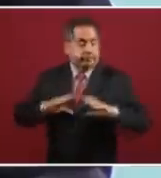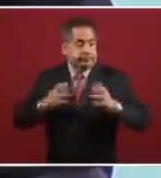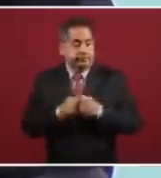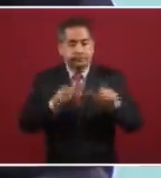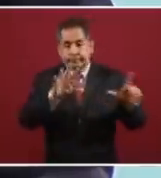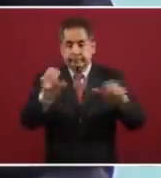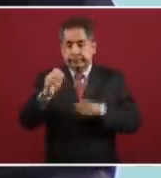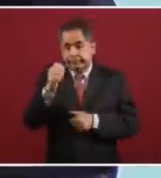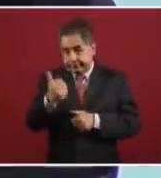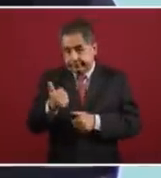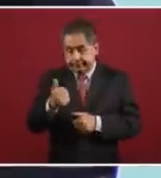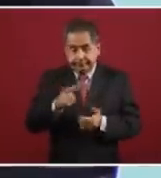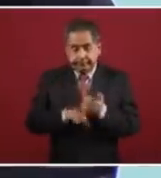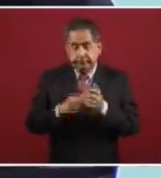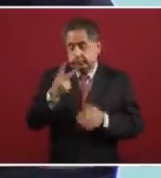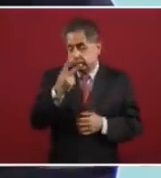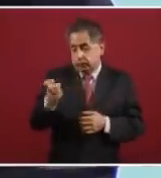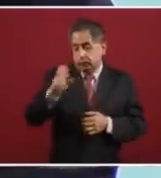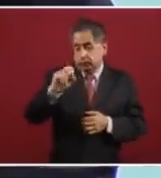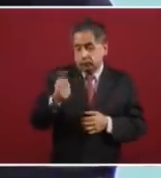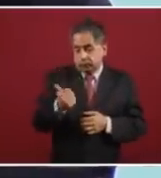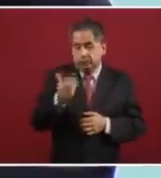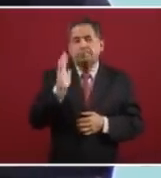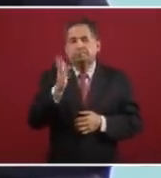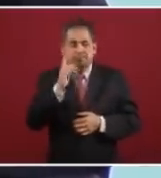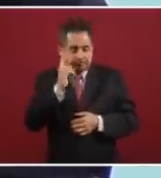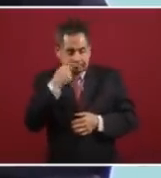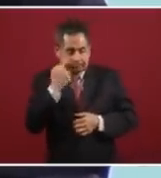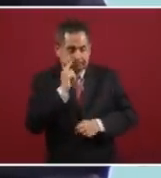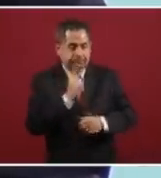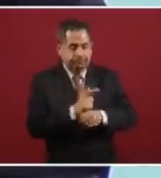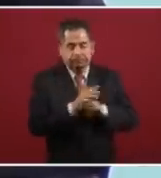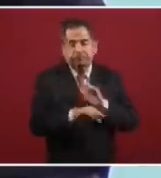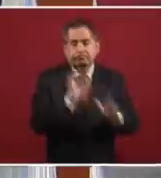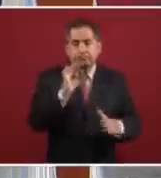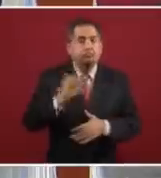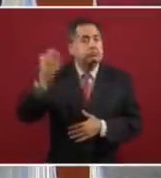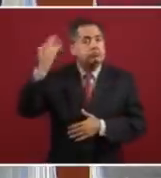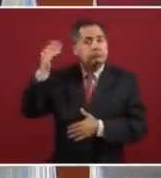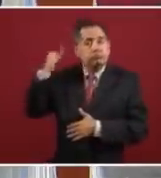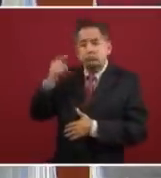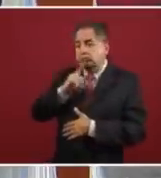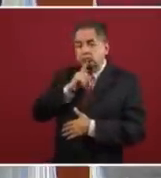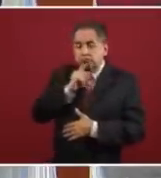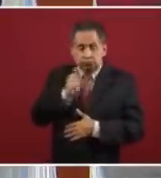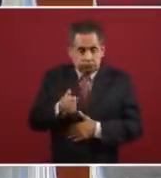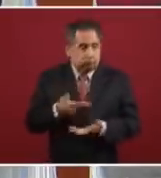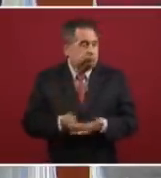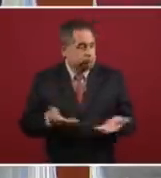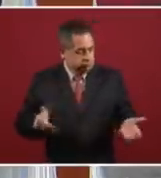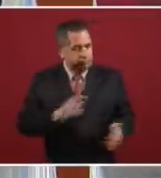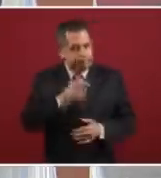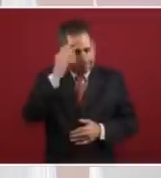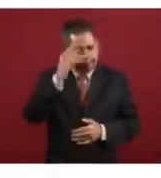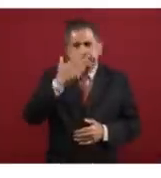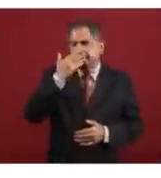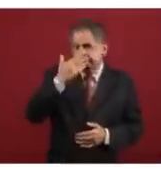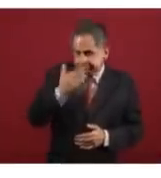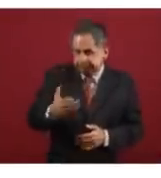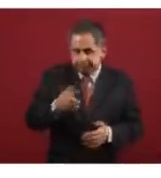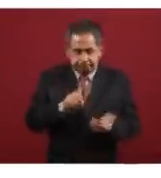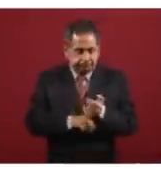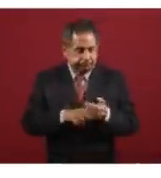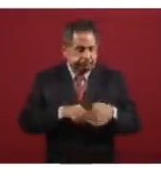706, 206 cuerpos han sido identificados. Este es un trabajo que no se venía desarrollando y hay que reconocer el trabajo que